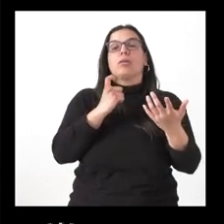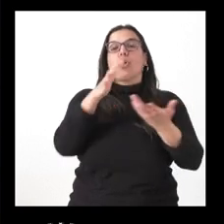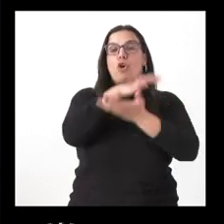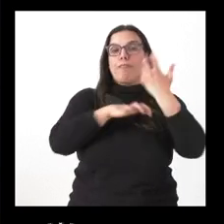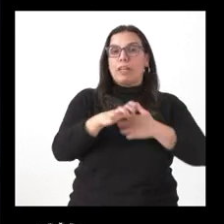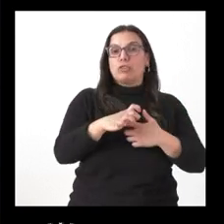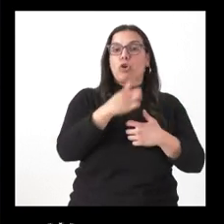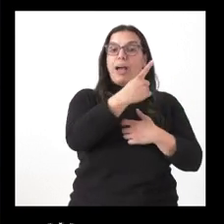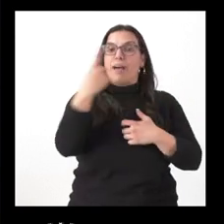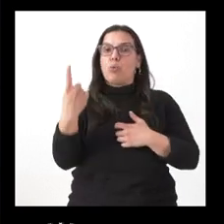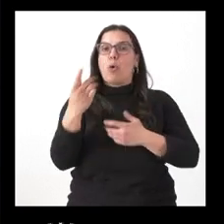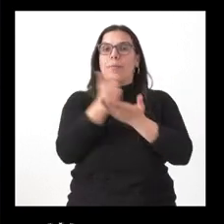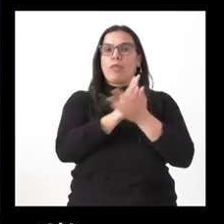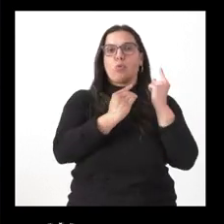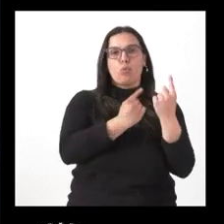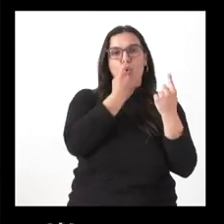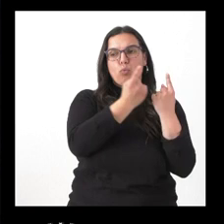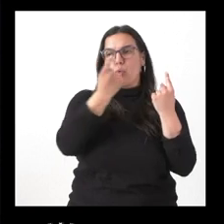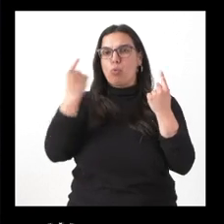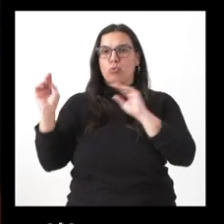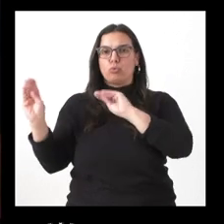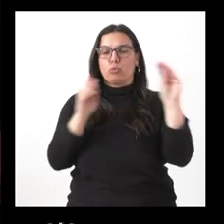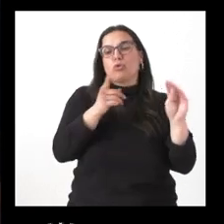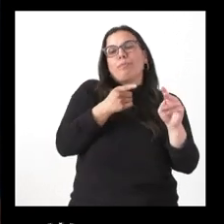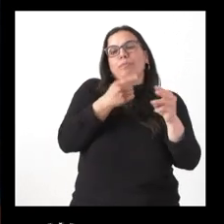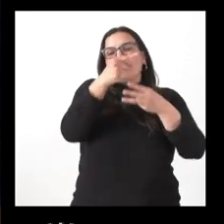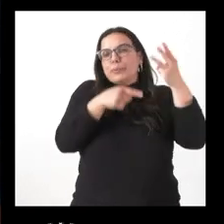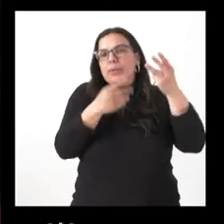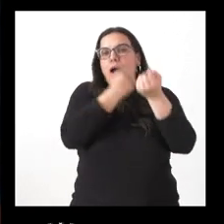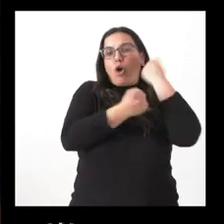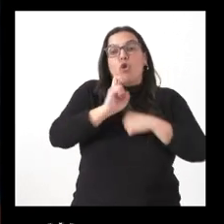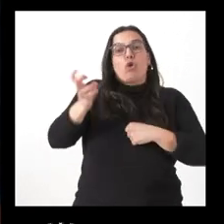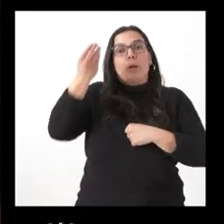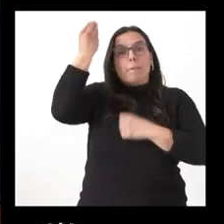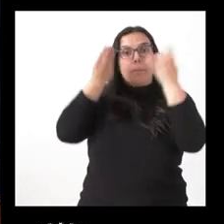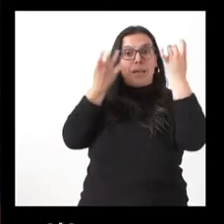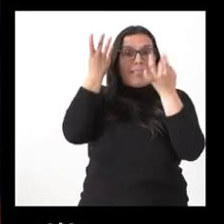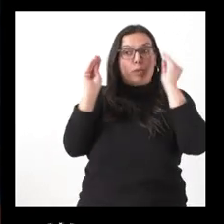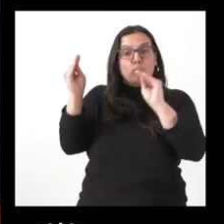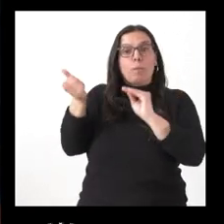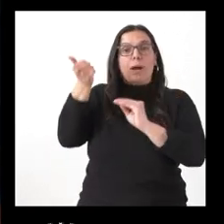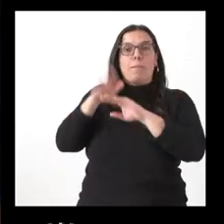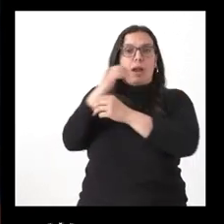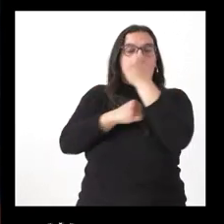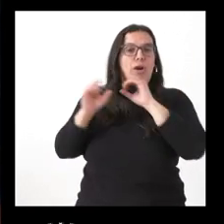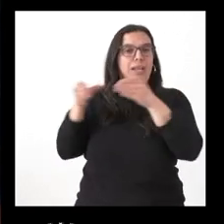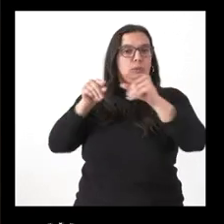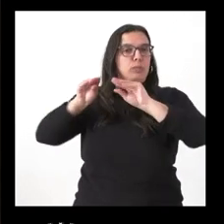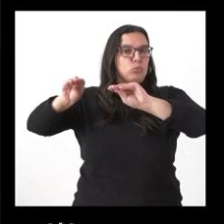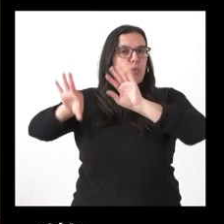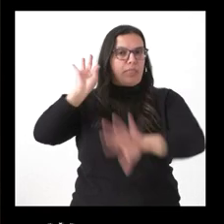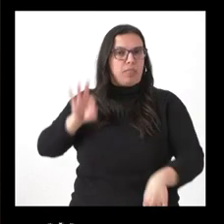conflictos y esto son algunas vías de ahorros sin perjuicio de otras que podría establecer la propia fundación es un equipo directivo